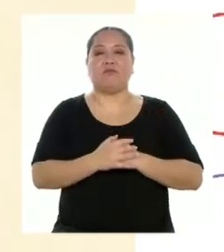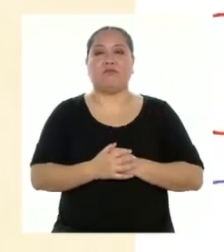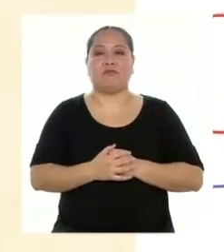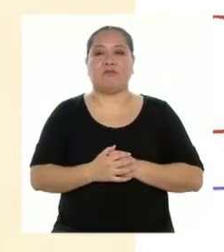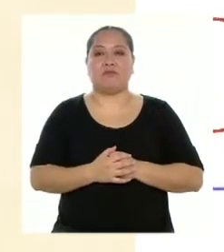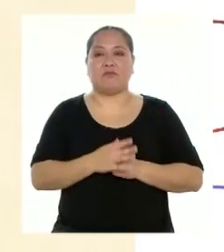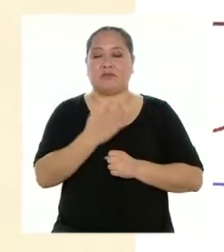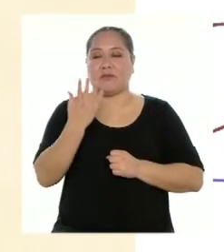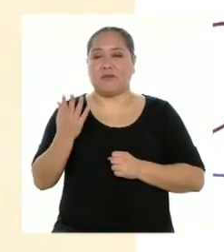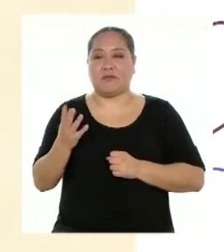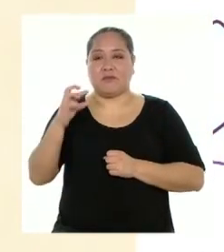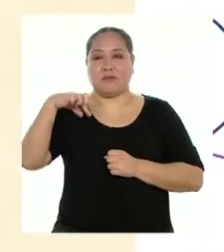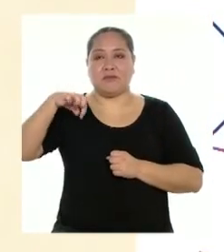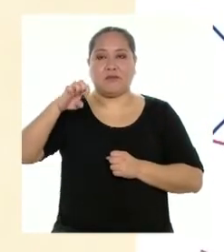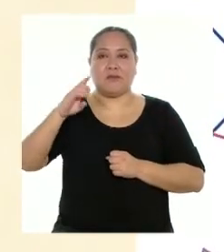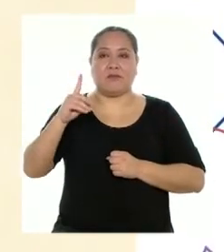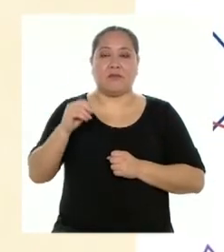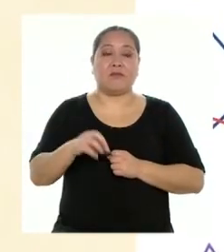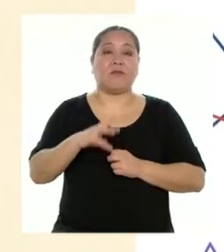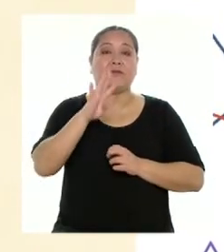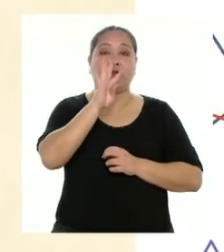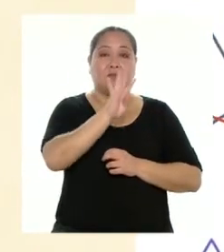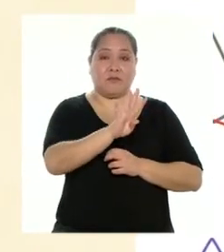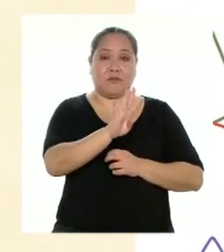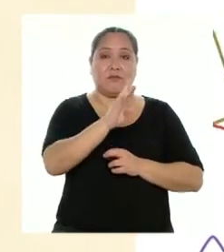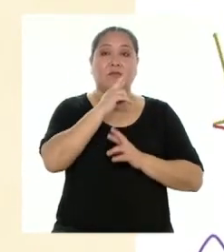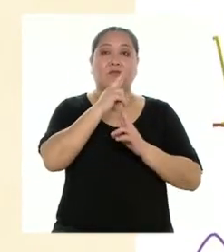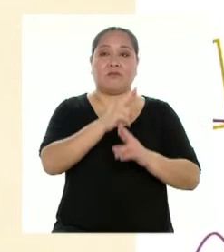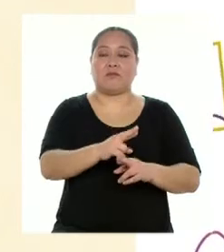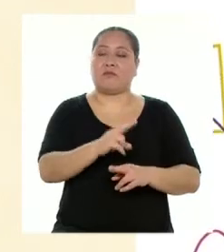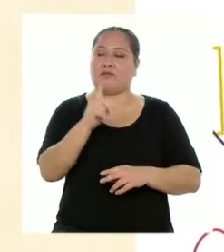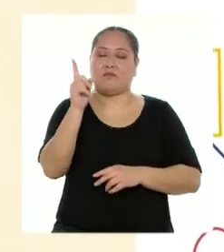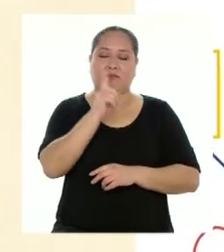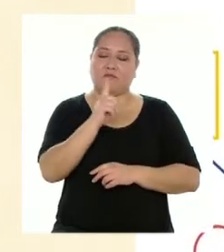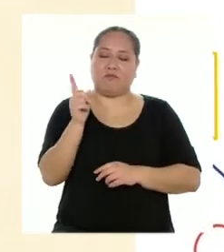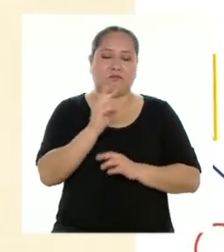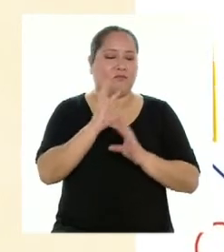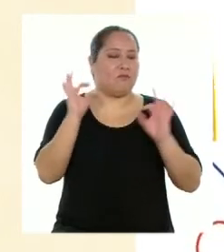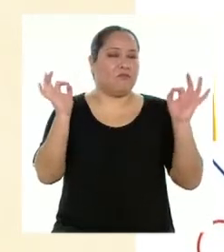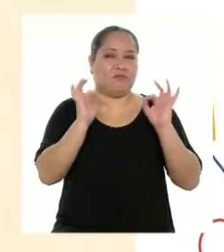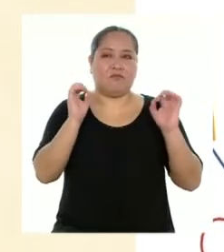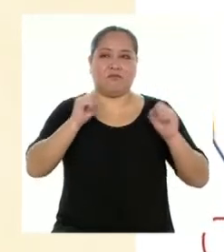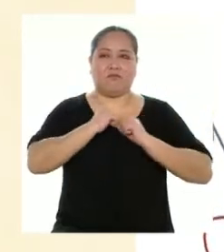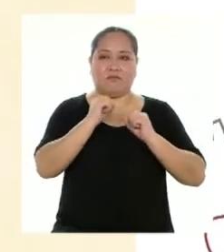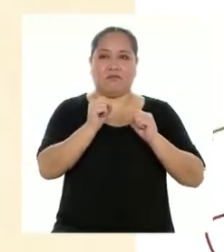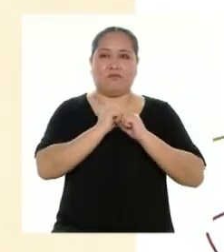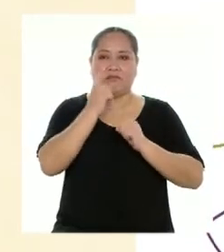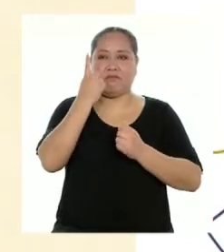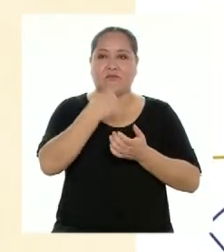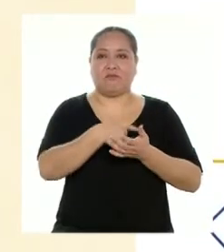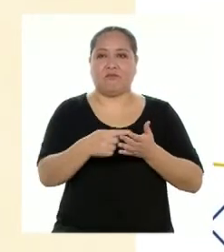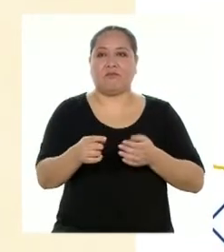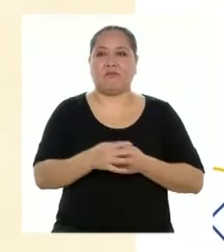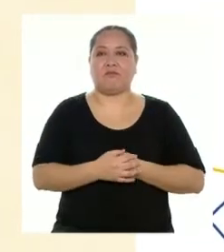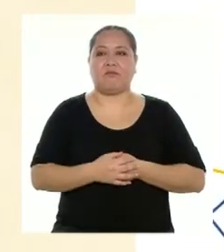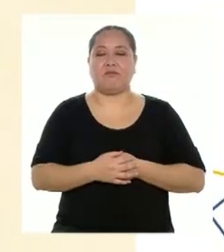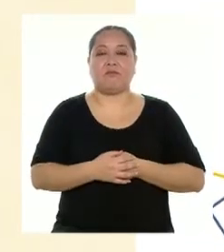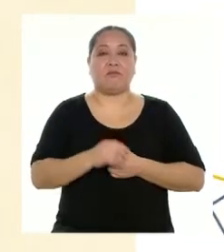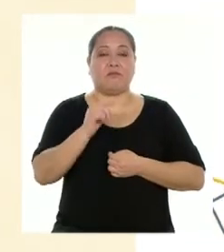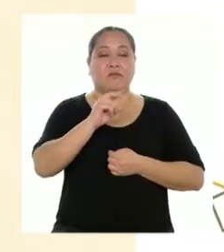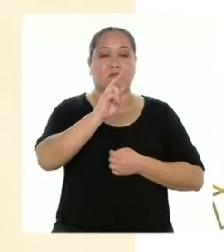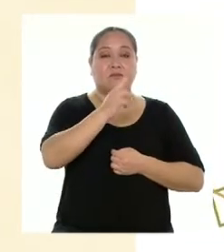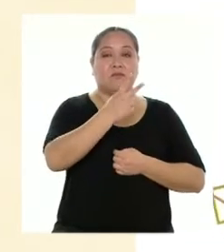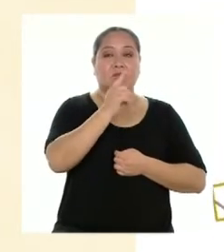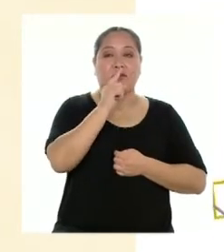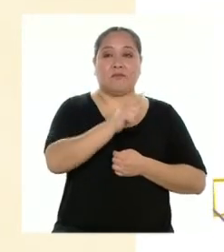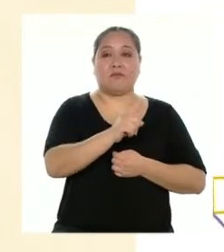En la de Pedro, solo 4 respondieron que tampoco hacen actividad física durante la semana. En la segunda categoría,